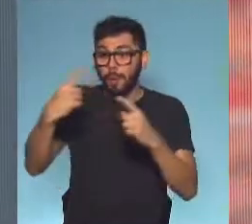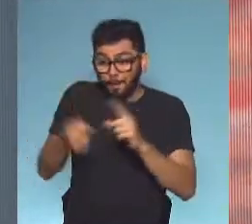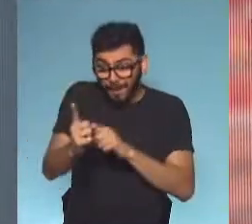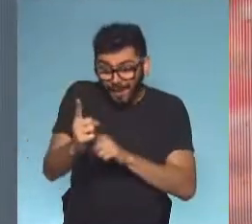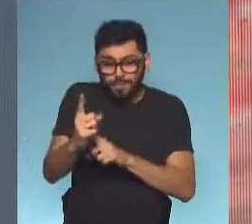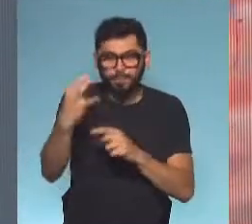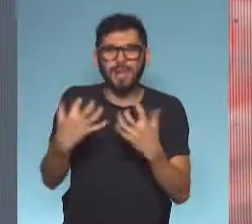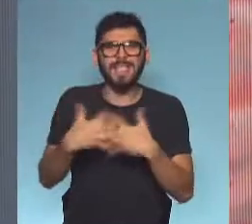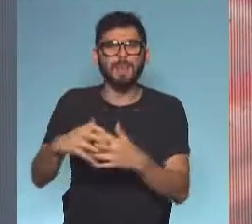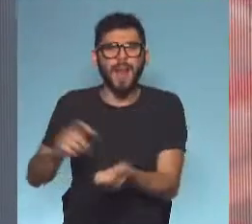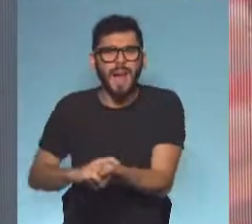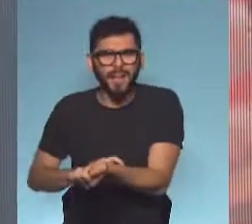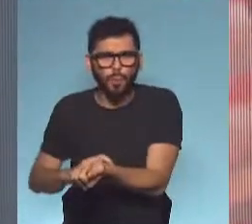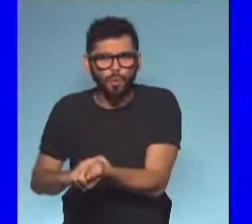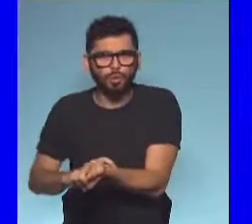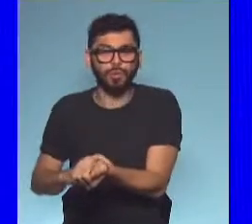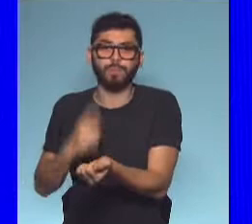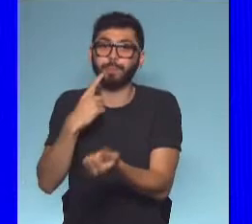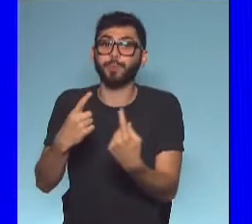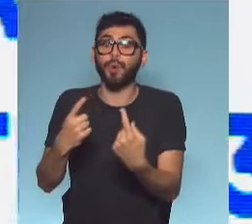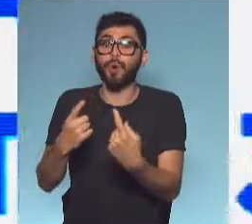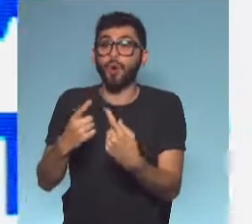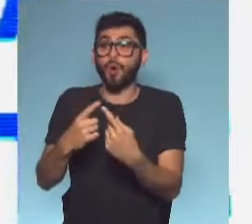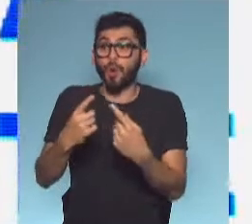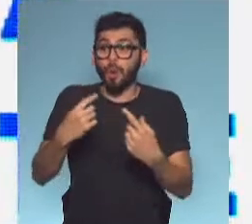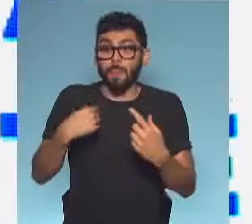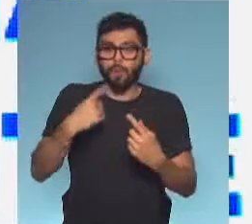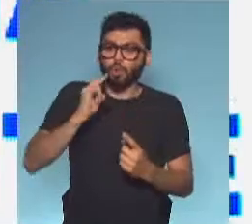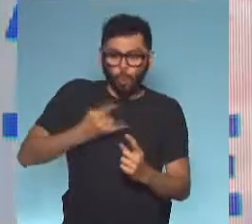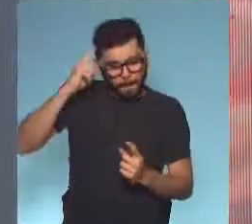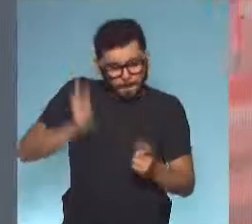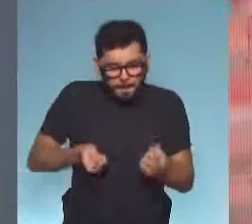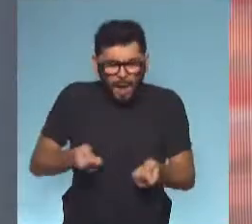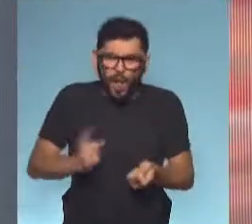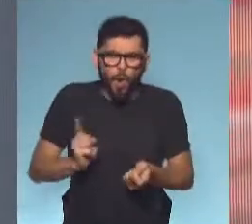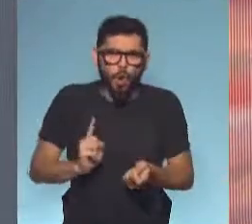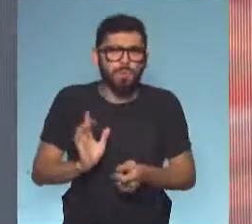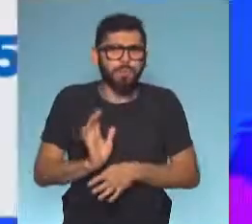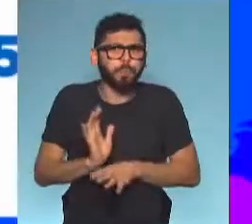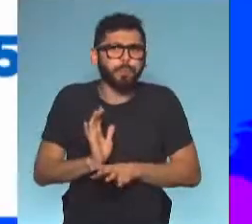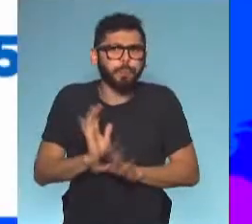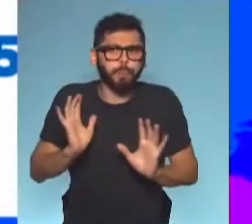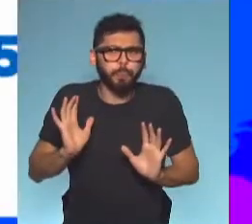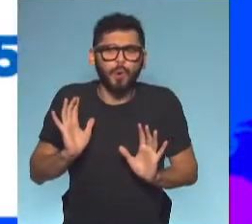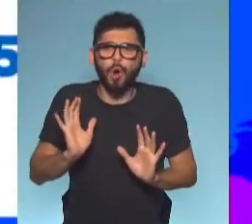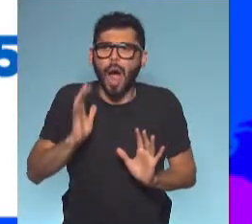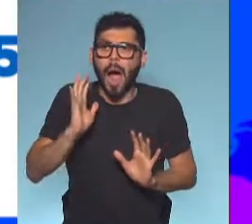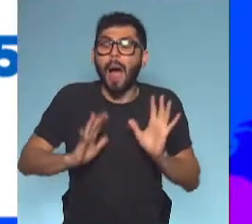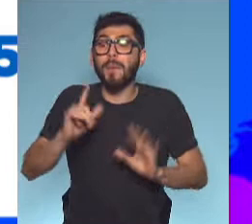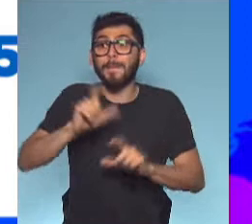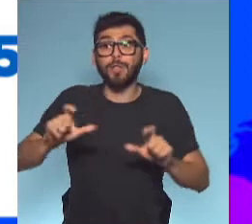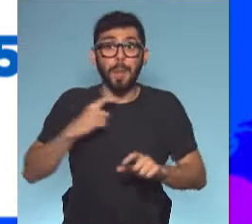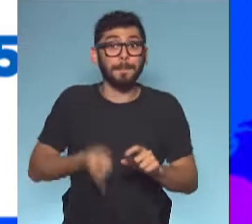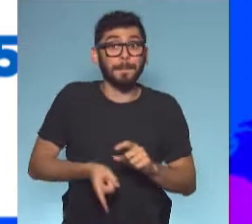sistema nervioso simpático, que no siempre está bajo nuestro control consciente. Entonces puede ser que a veces a las personas